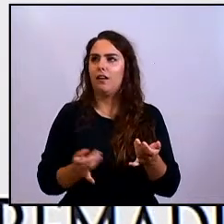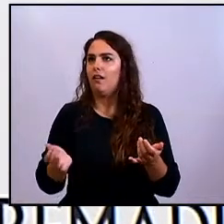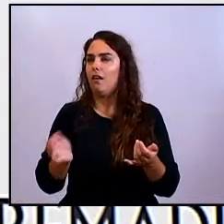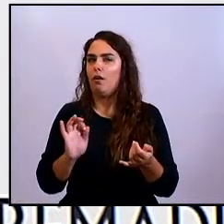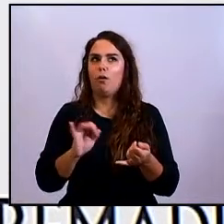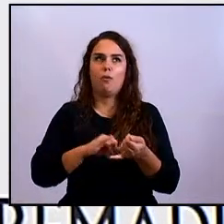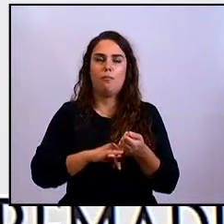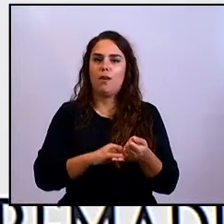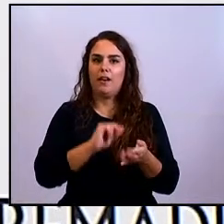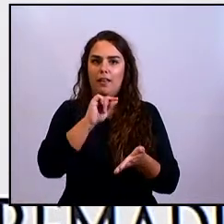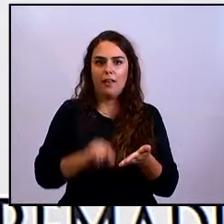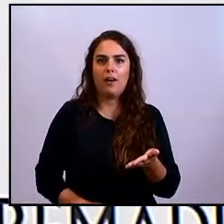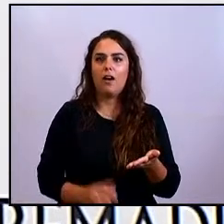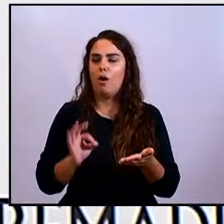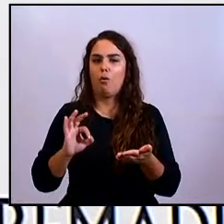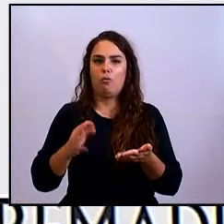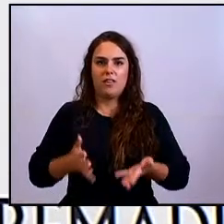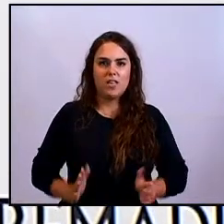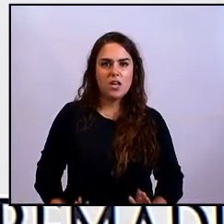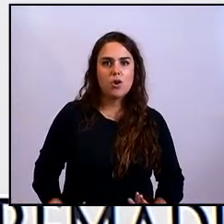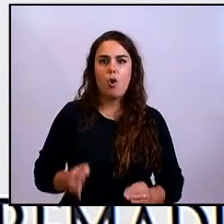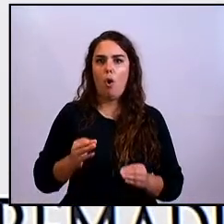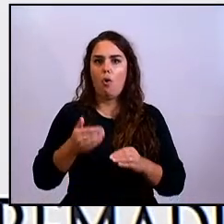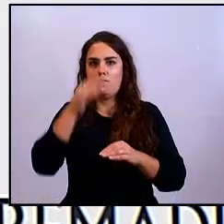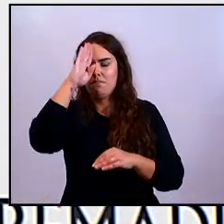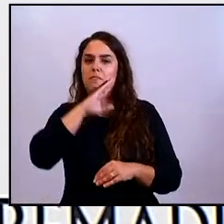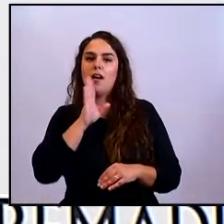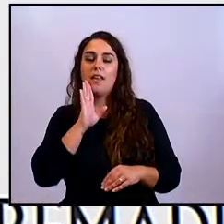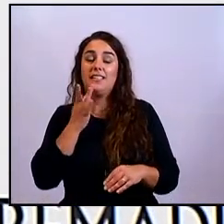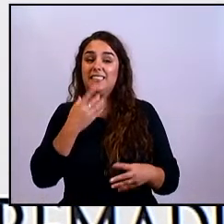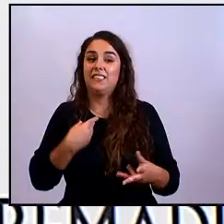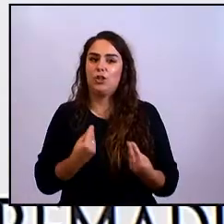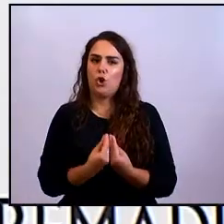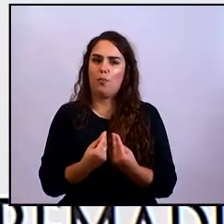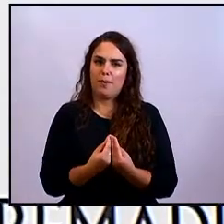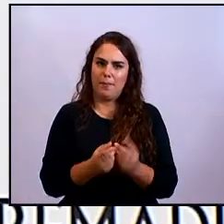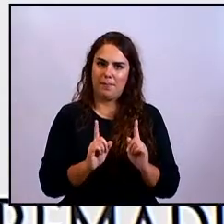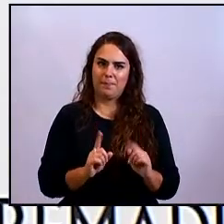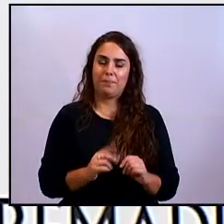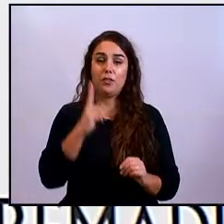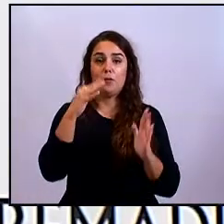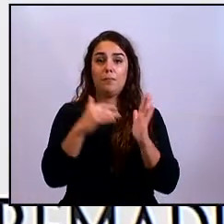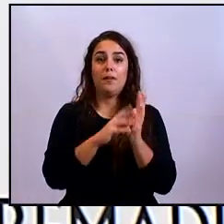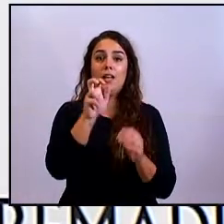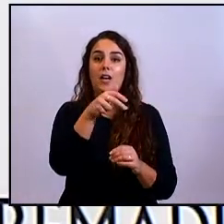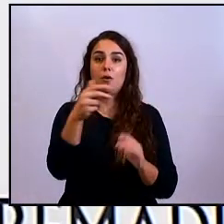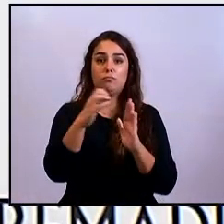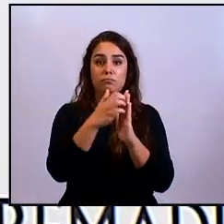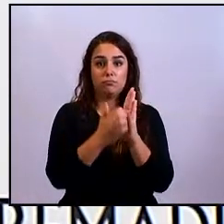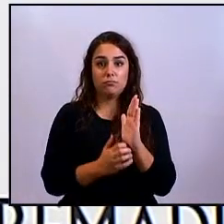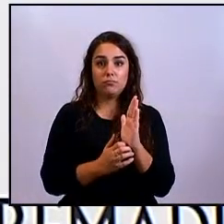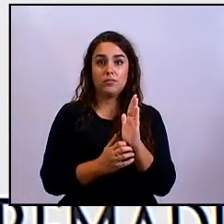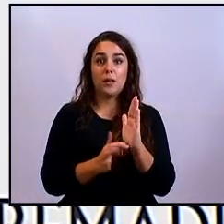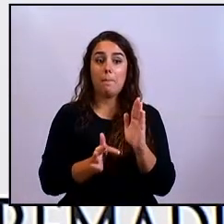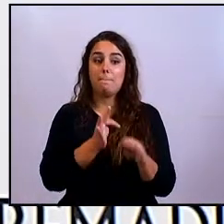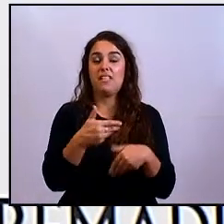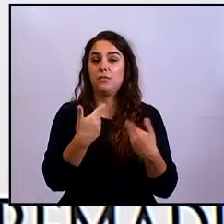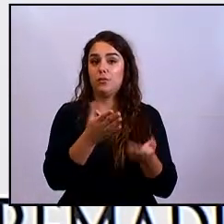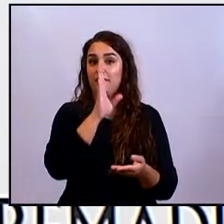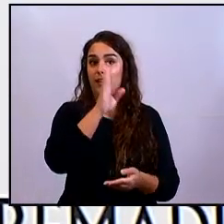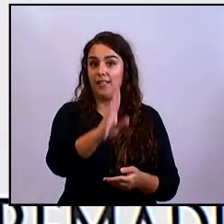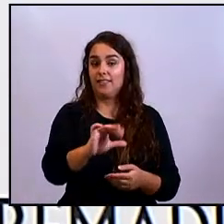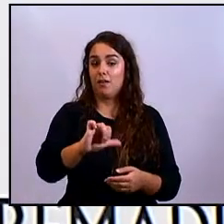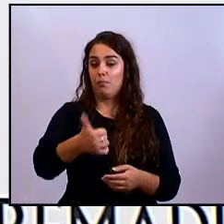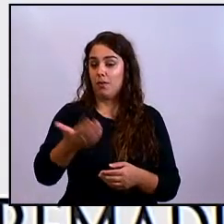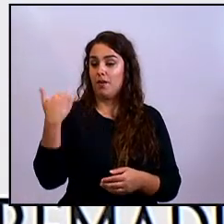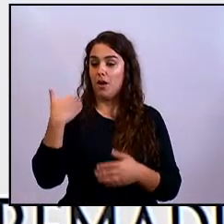al ascendiente o al descendiente del mismo con el que conviva. 2.000 euros de deducción que, junto a la ayuda directa ya aprobada por este Gobierno